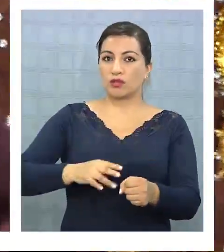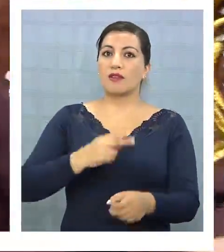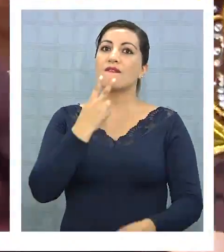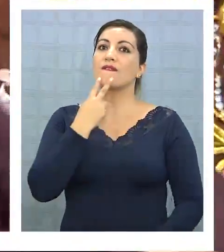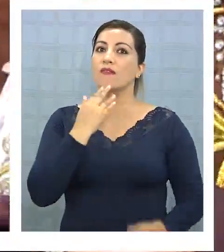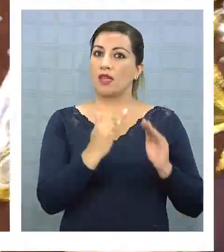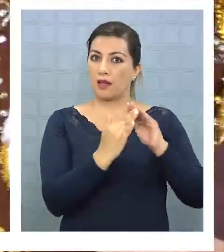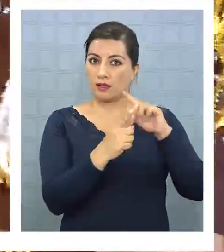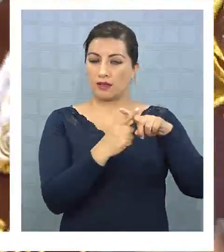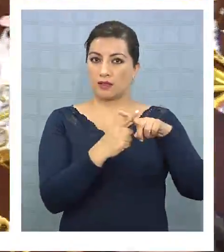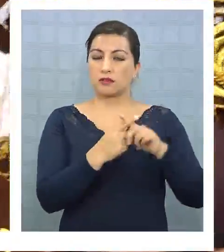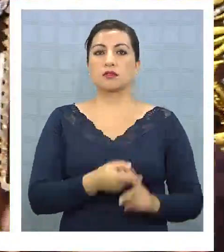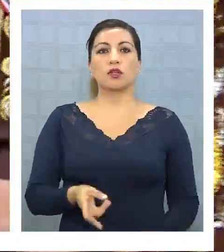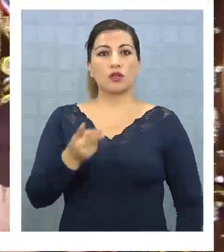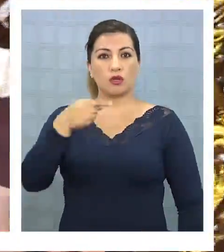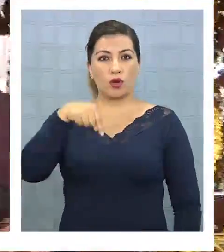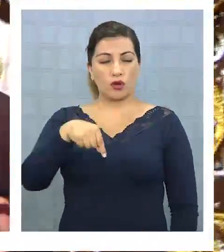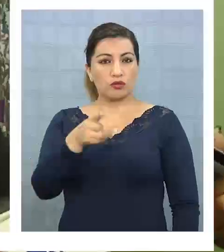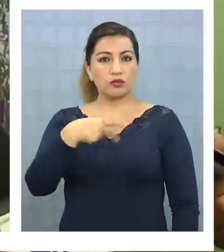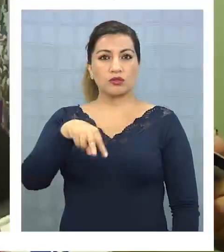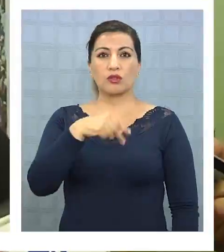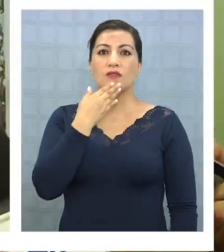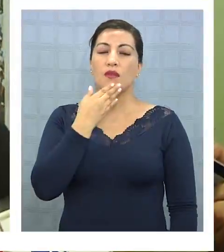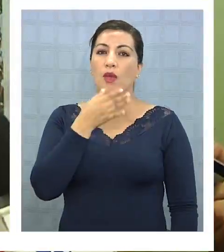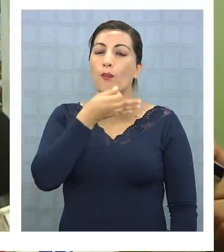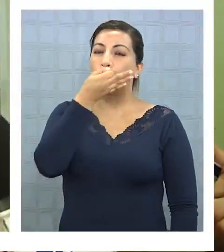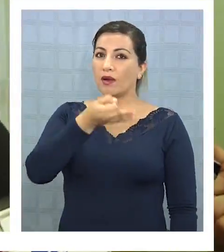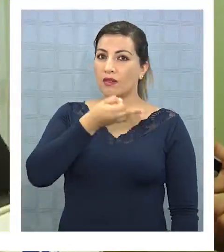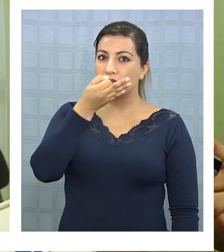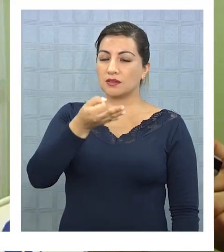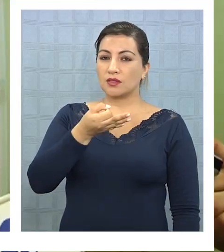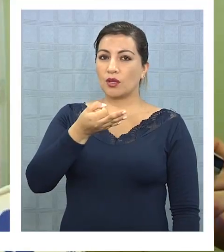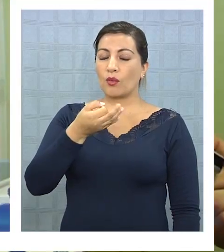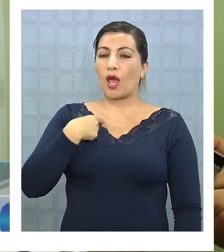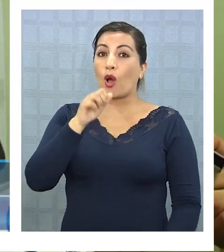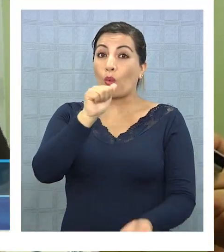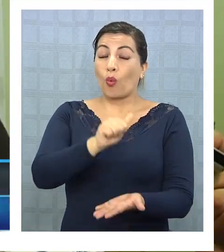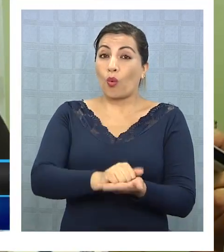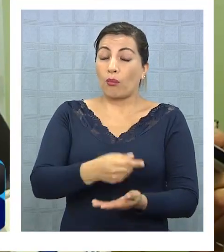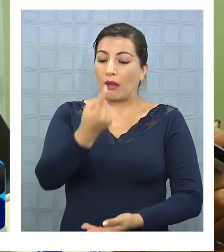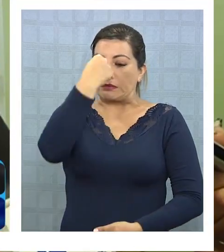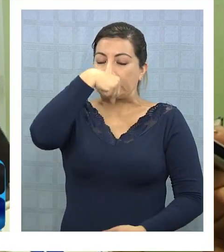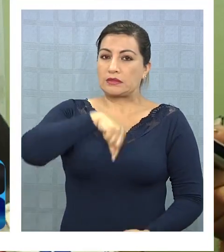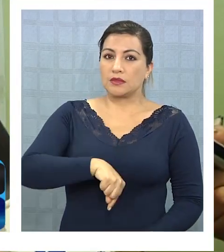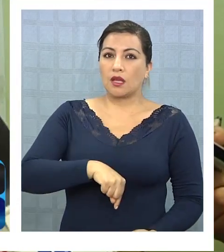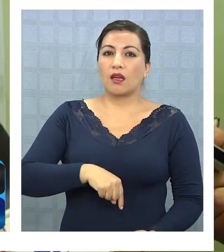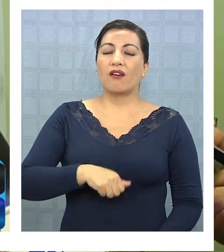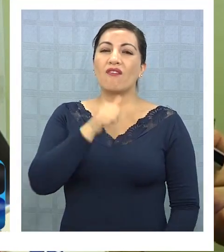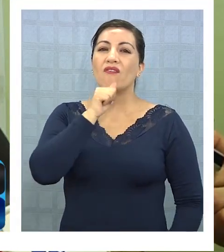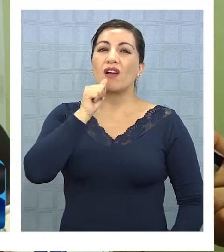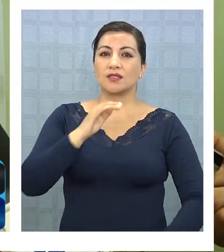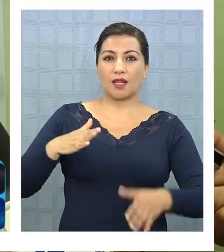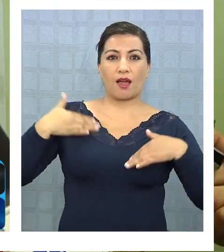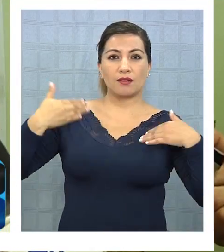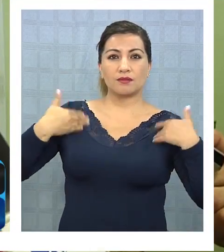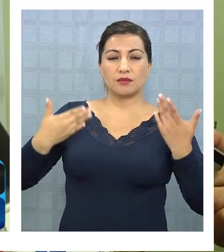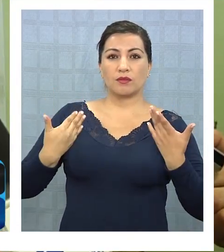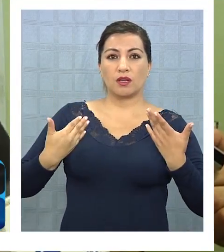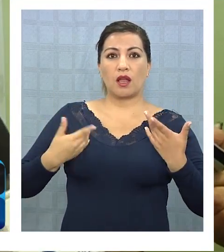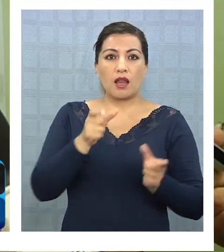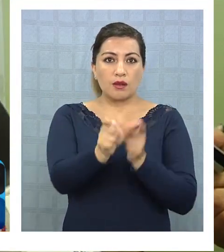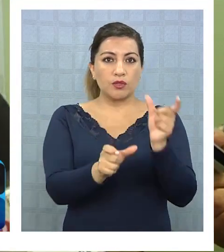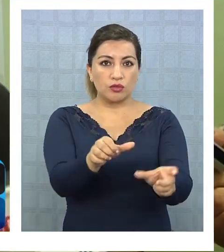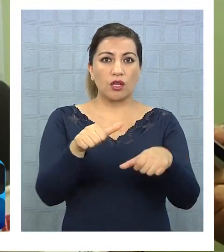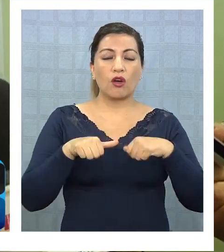iglesia. Hoy día nosotros también podemos decir como mea culpa la poca motivación que nosotros le damos a los jóvenes